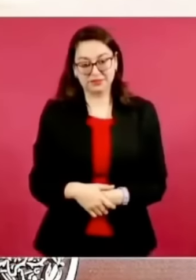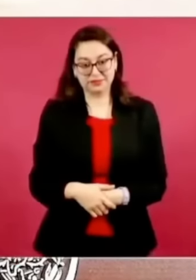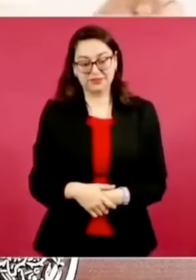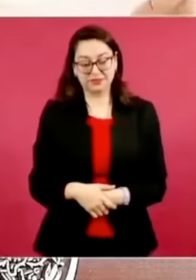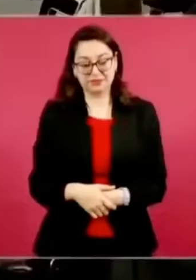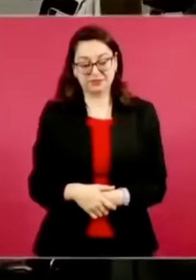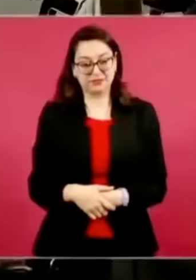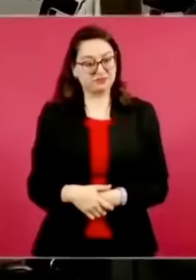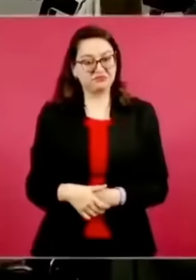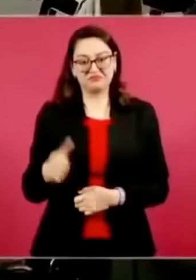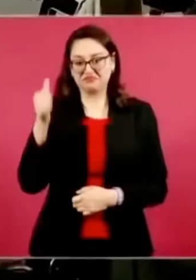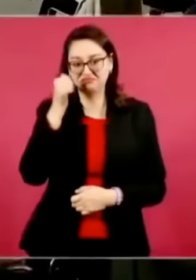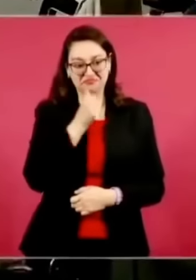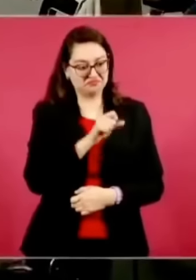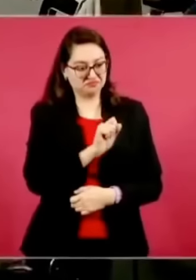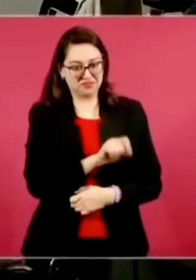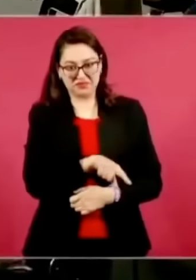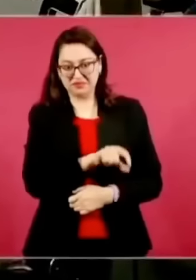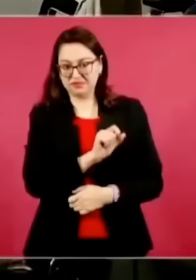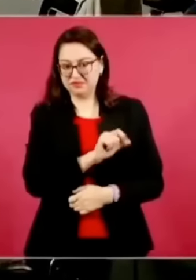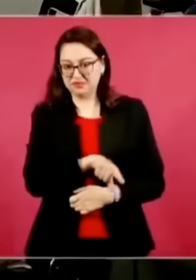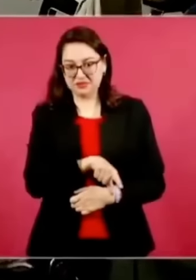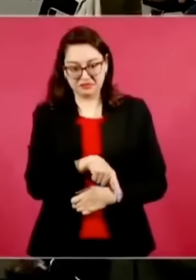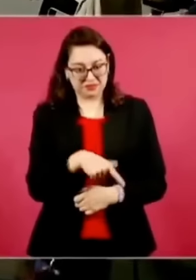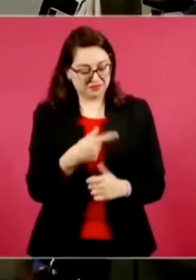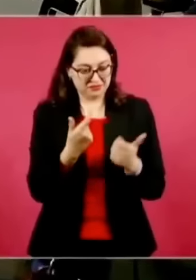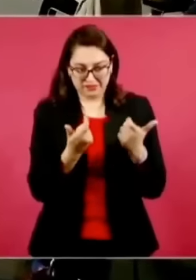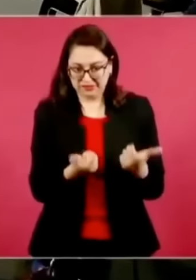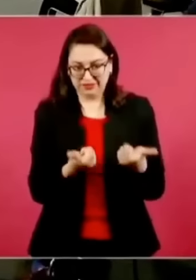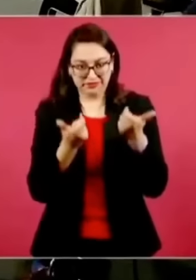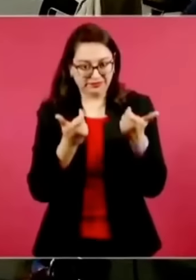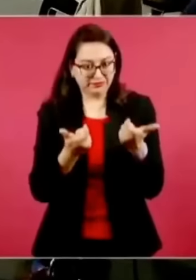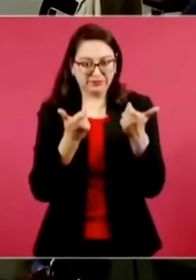Y siempre es el dinero